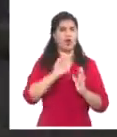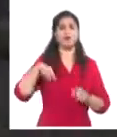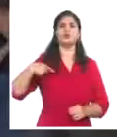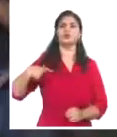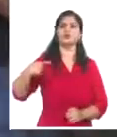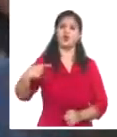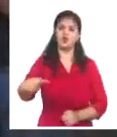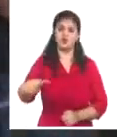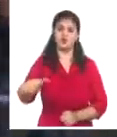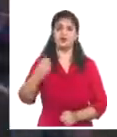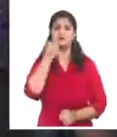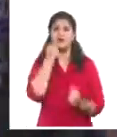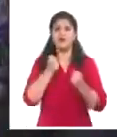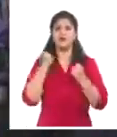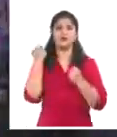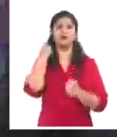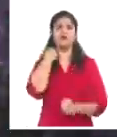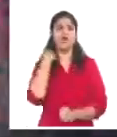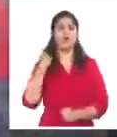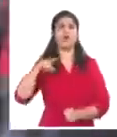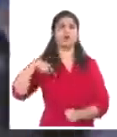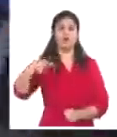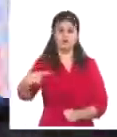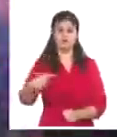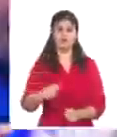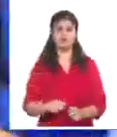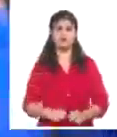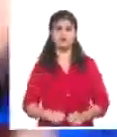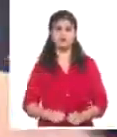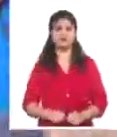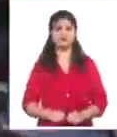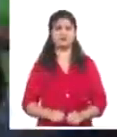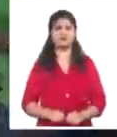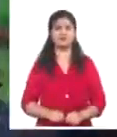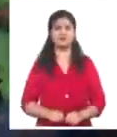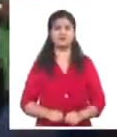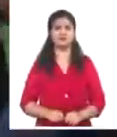sociedad. Bernardo Espinosa, Sistema Informativo de la Televisión Cubana.